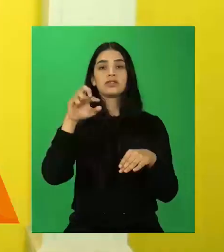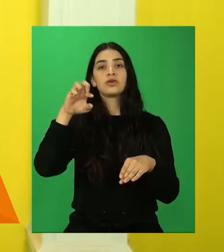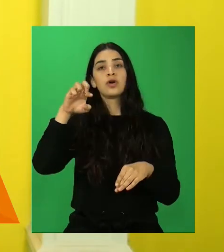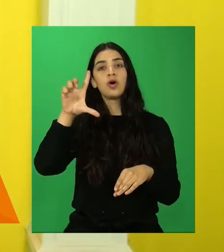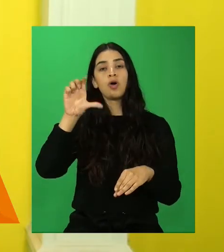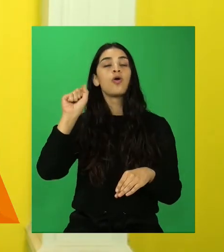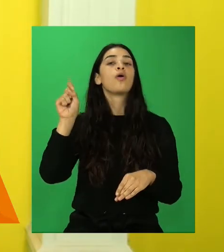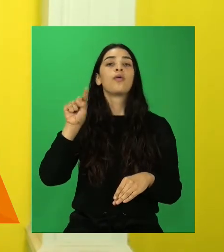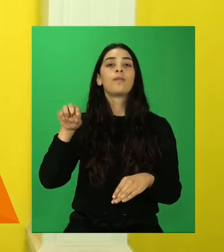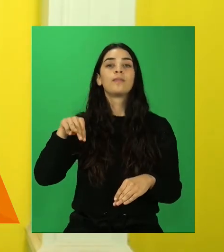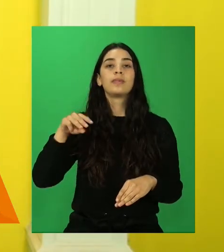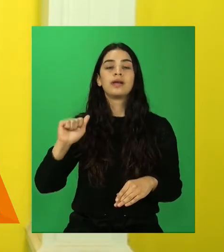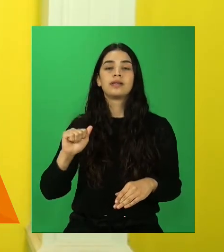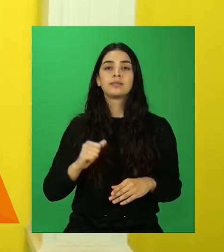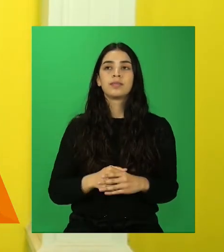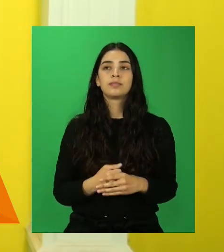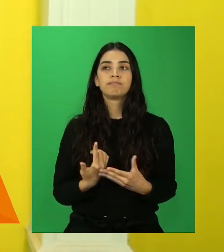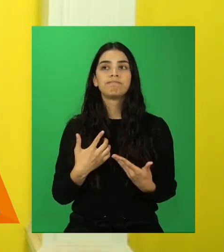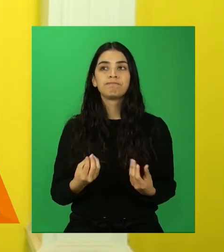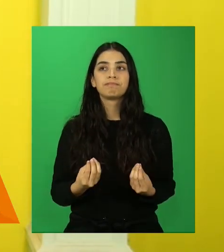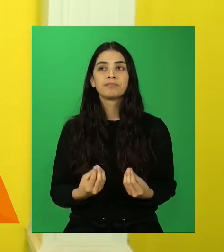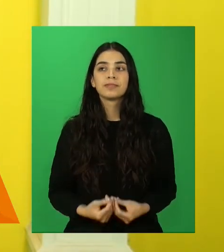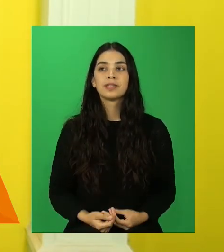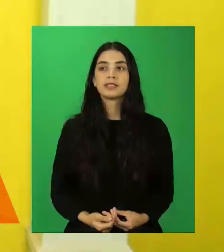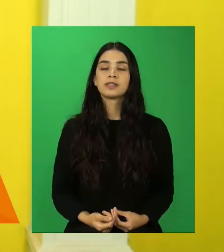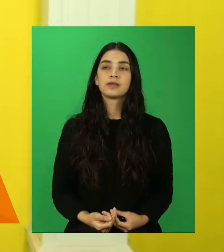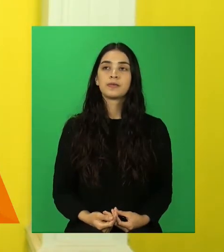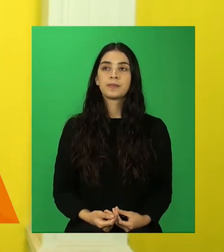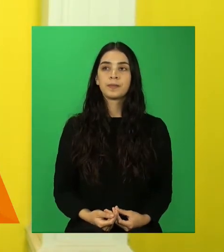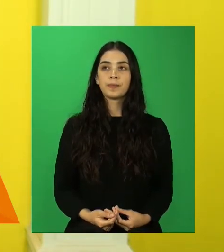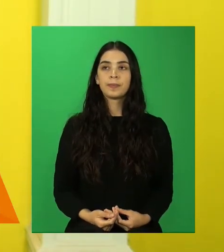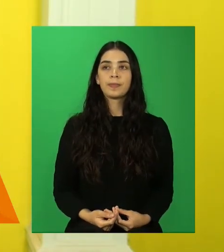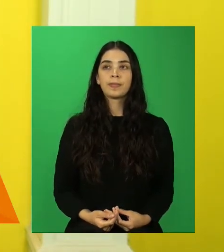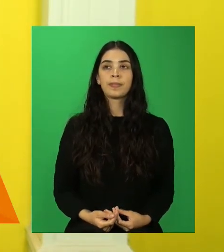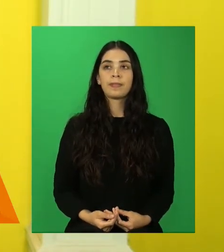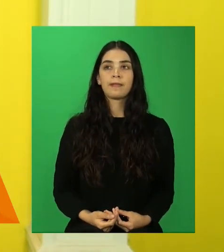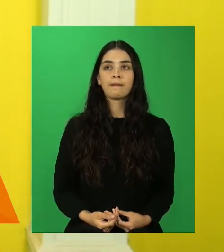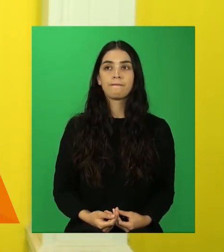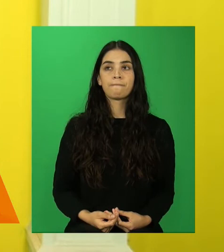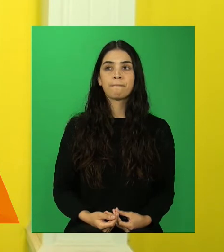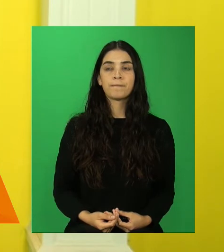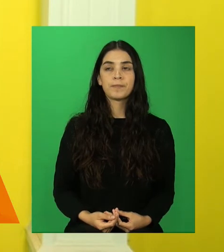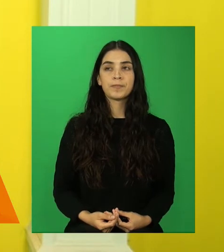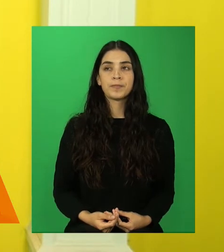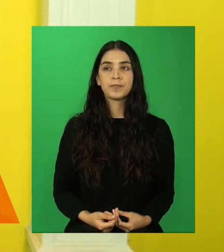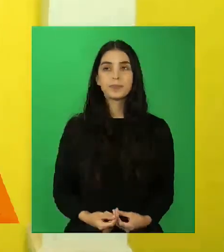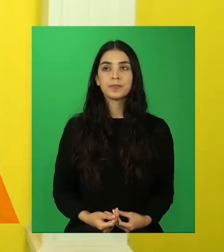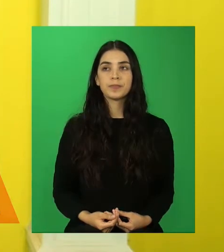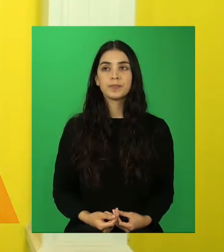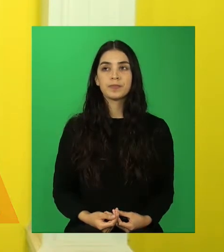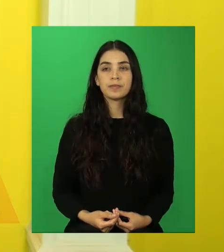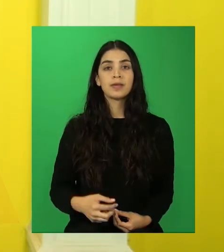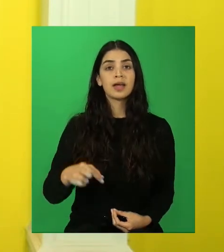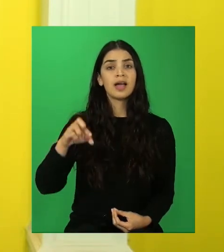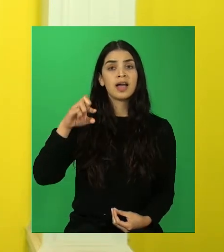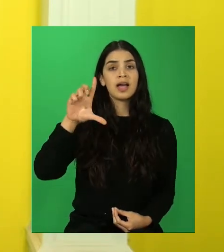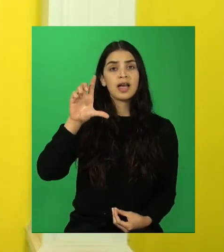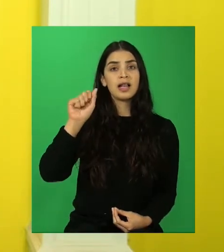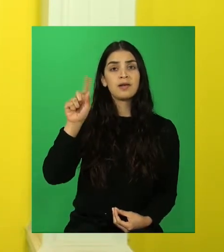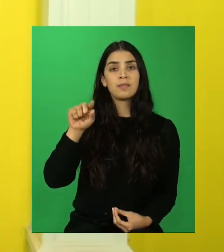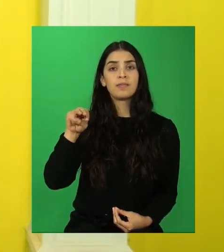Y es cuando nos pasa porque está expuesta a